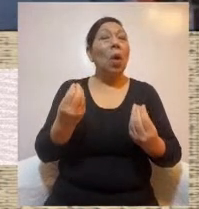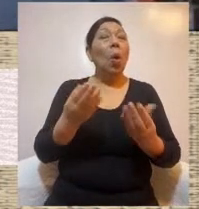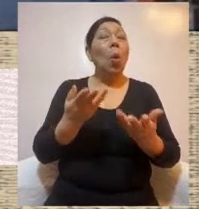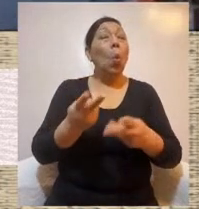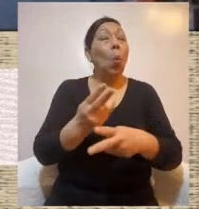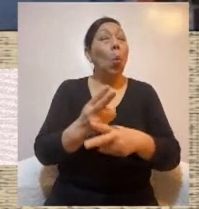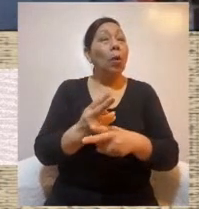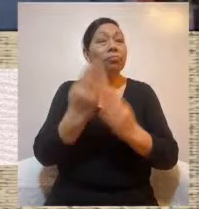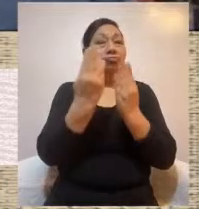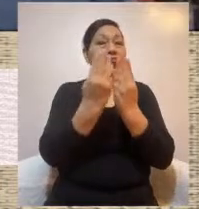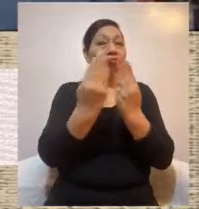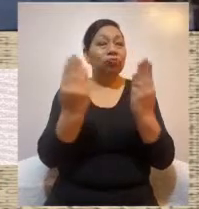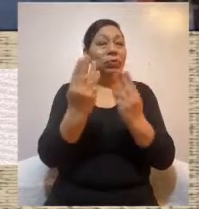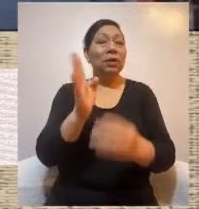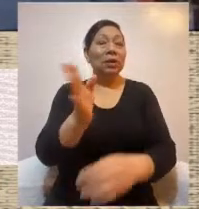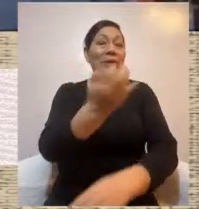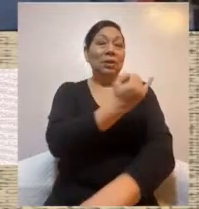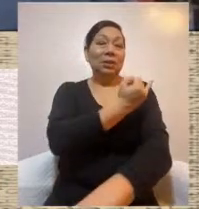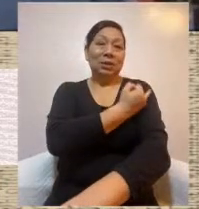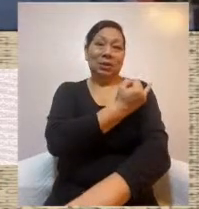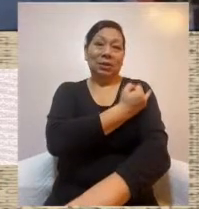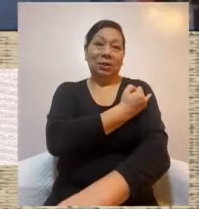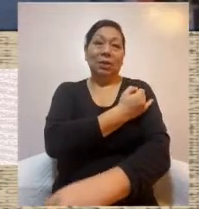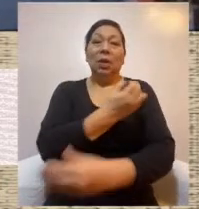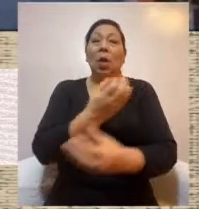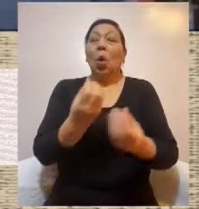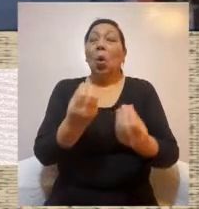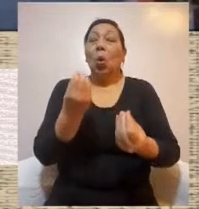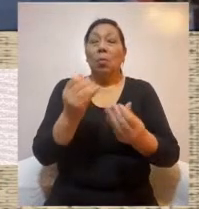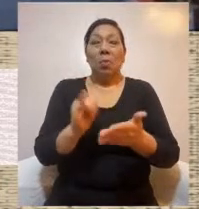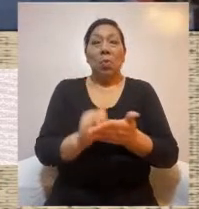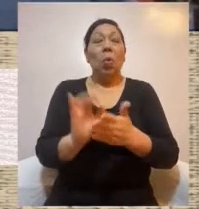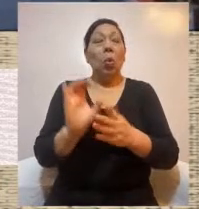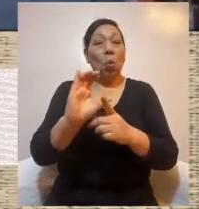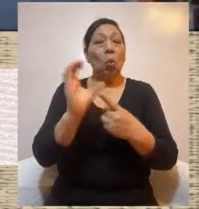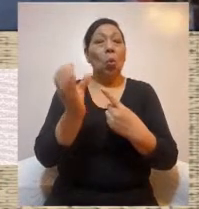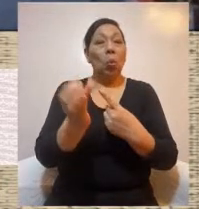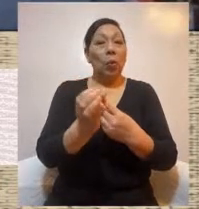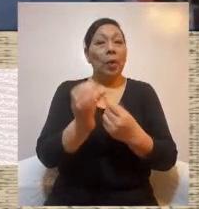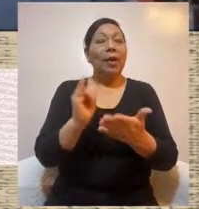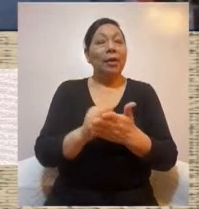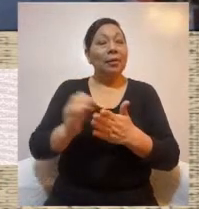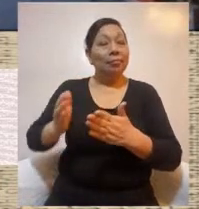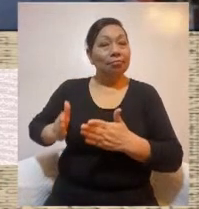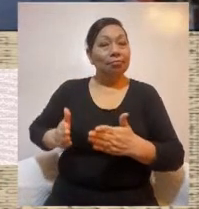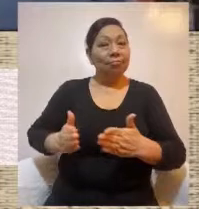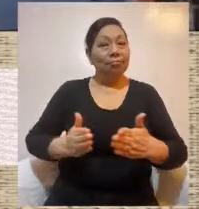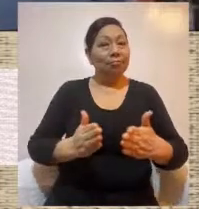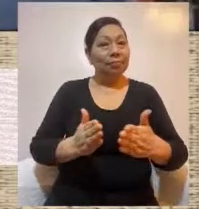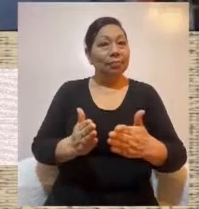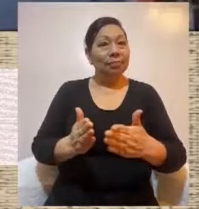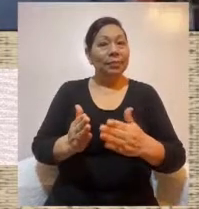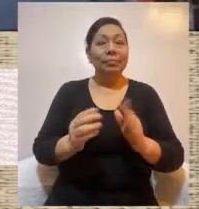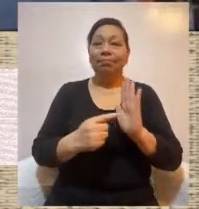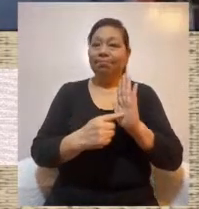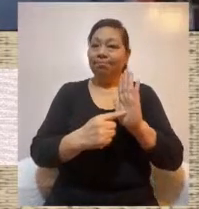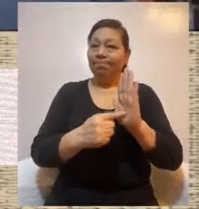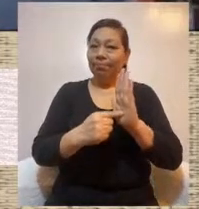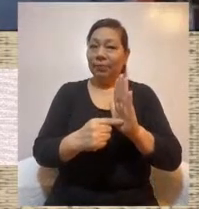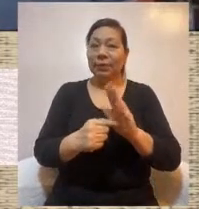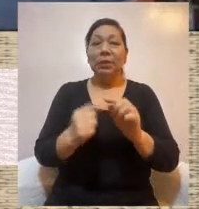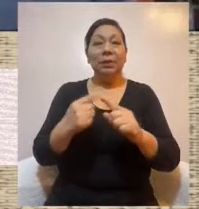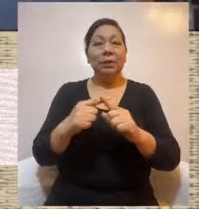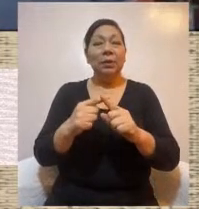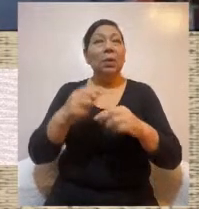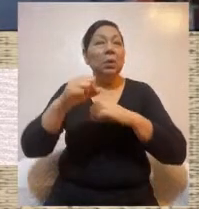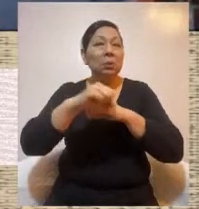produce mediante las barreras institucionales, estructurales y culturales que conducen a la